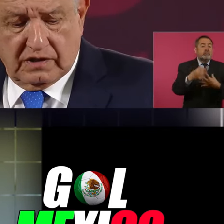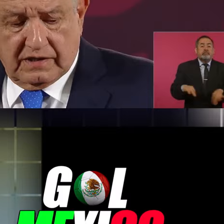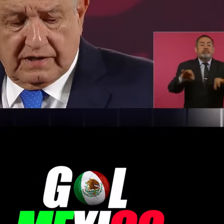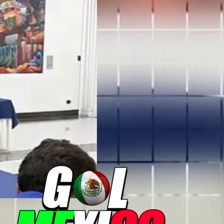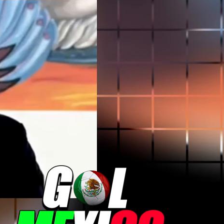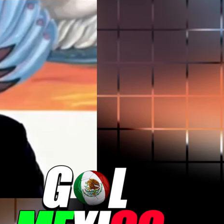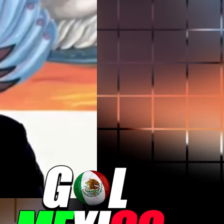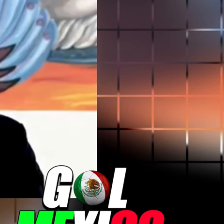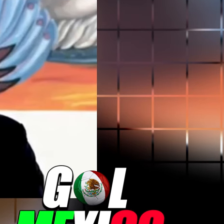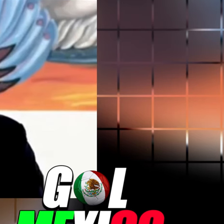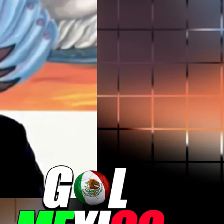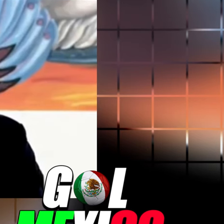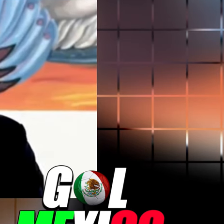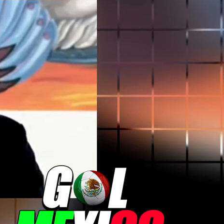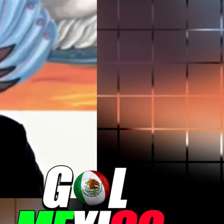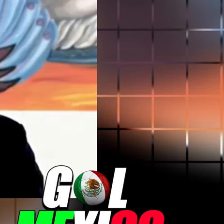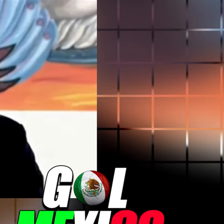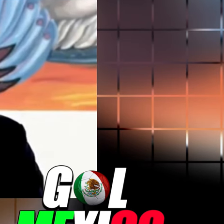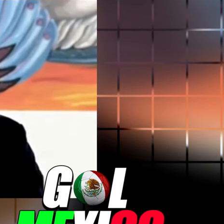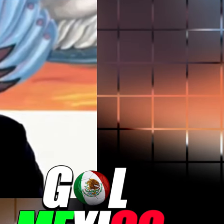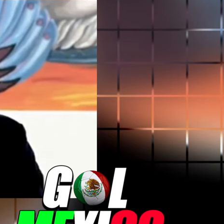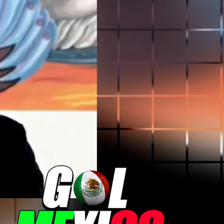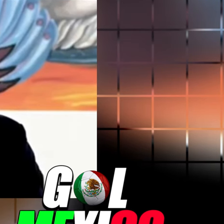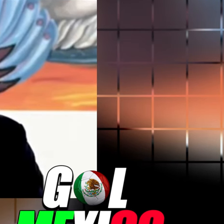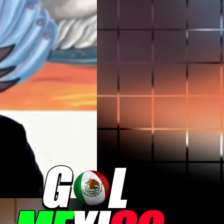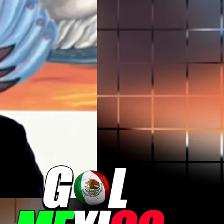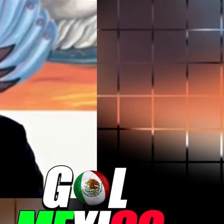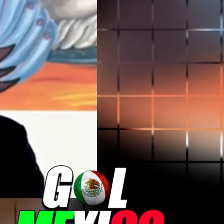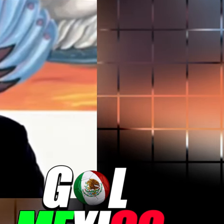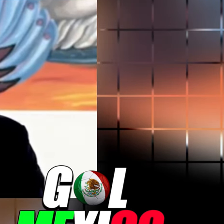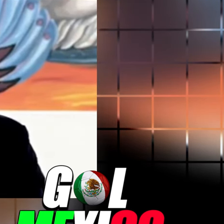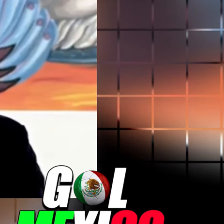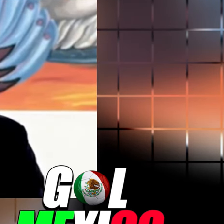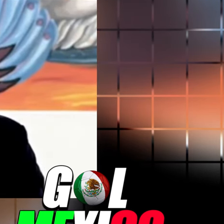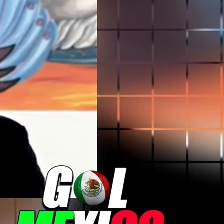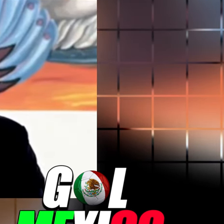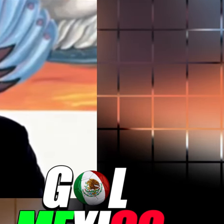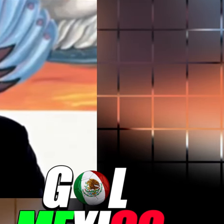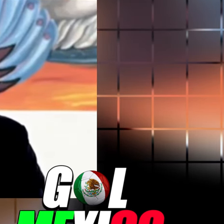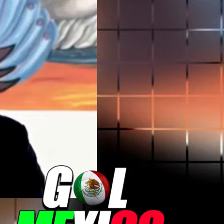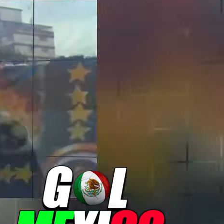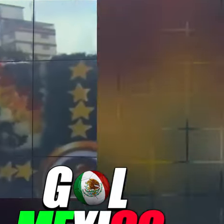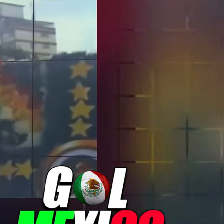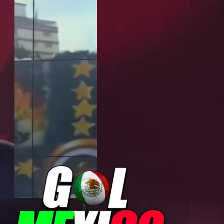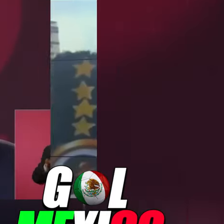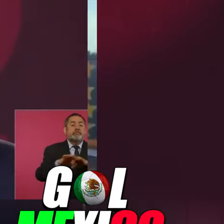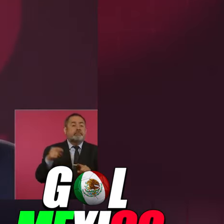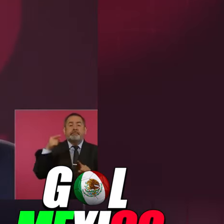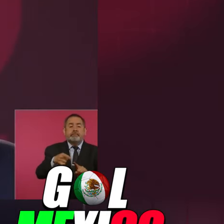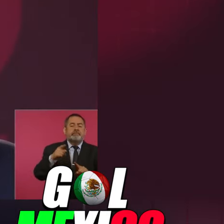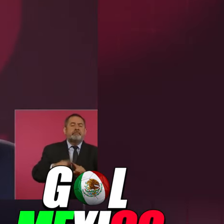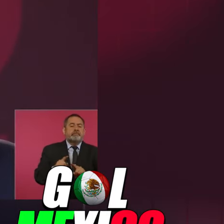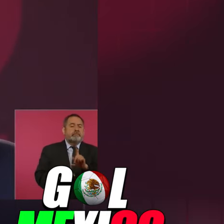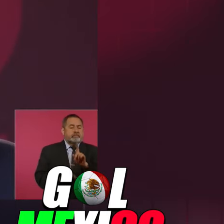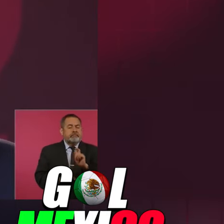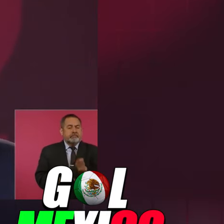afectan la hermandad, confianza y unidad. Respecto a Glass, el presidente Luis Arce calificó su detención como secuestro y sugirió a la